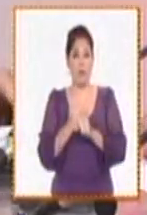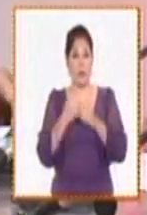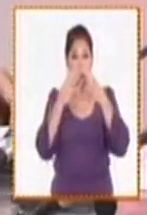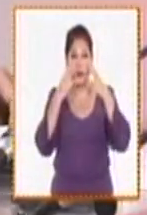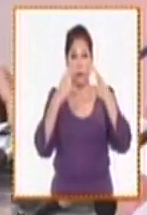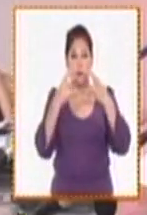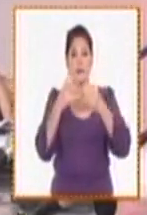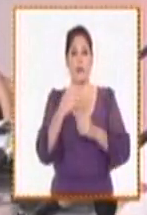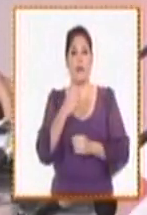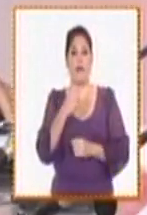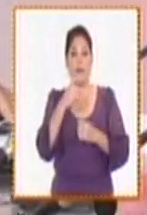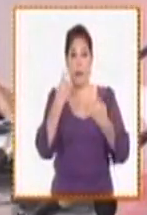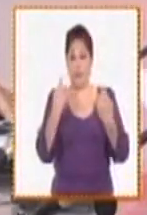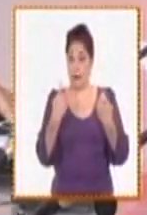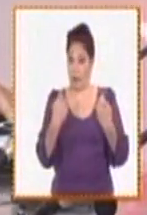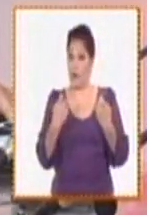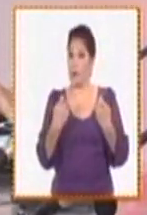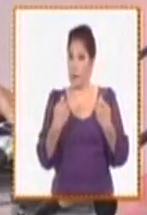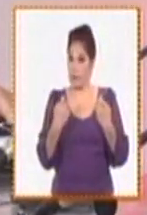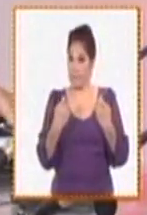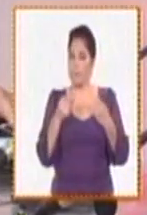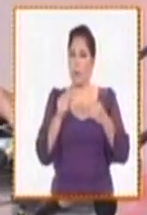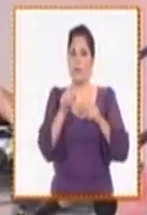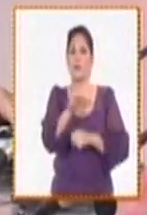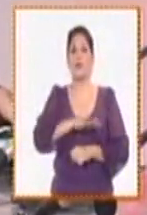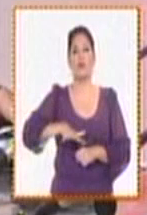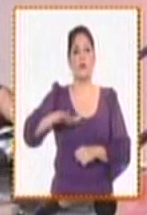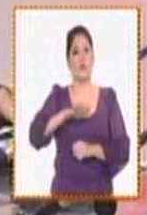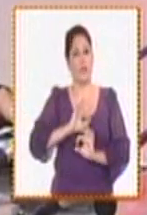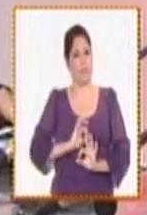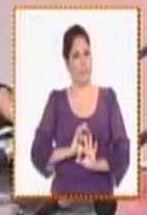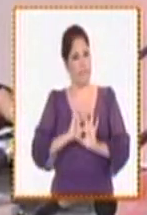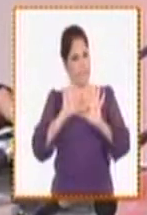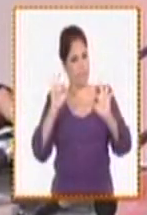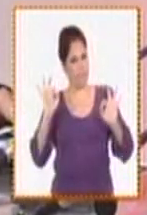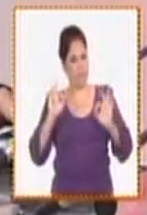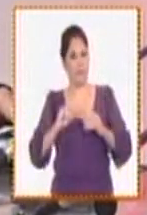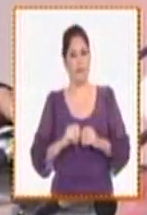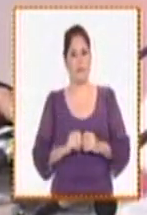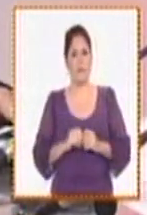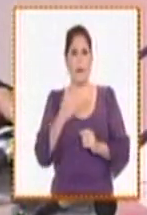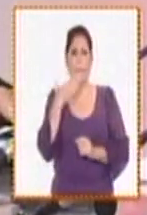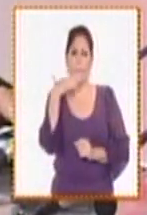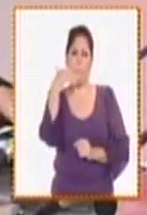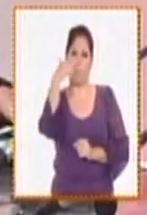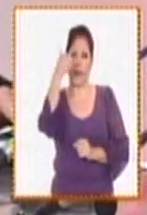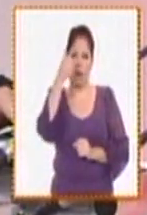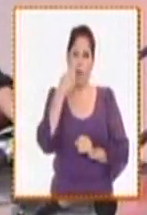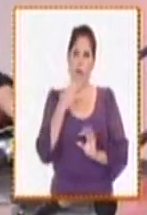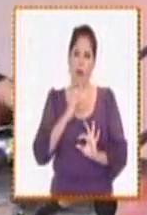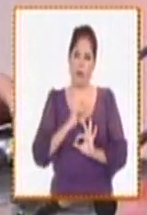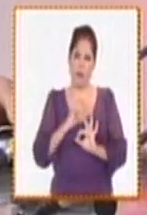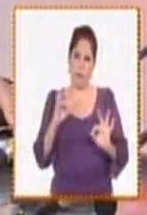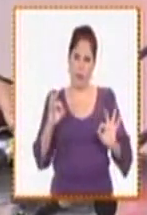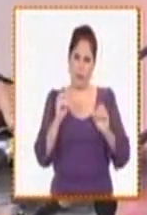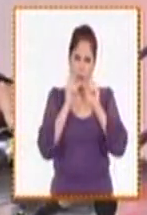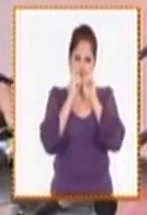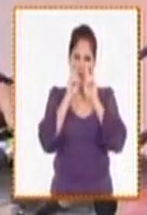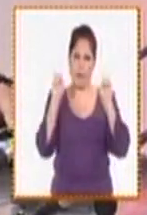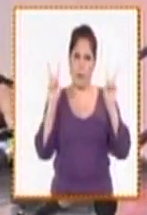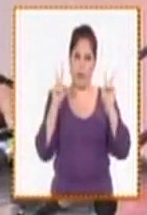necesaria, imprescindible para una sociedad que quiere cada vez mejor calidad de vida,